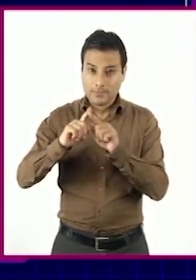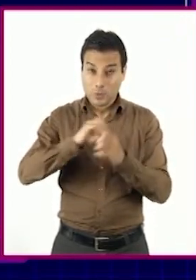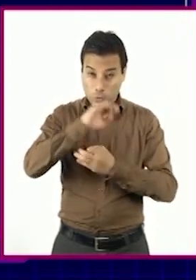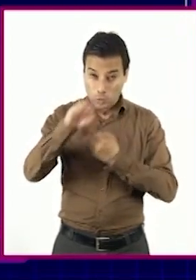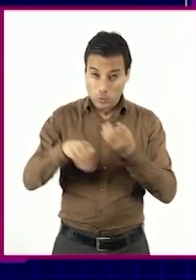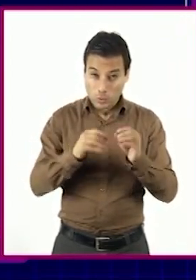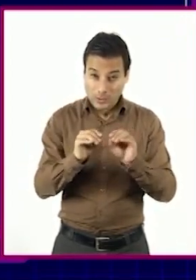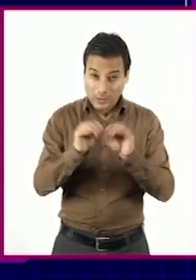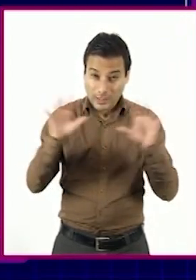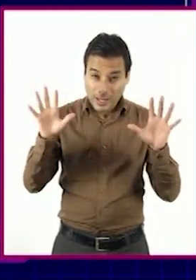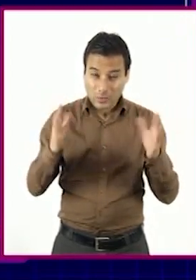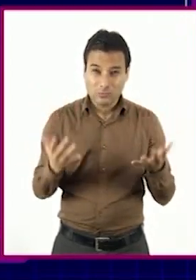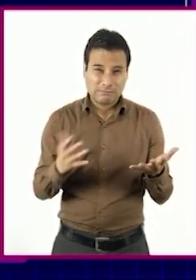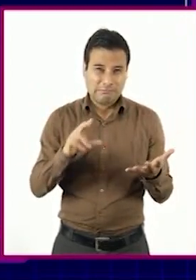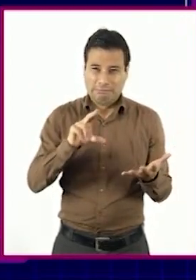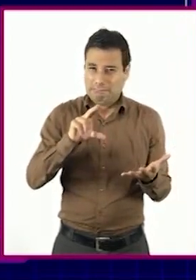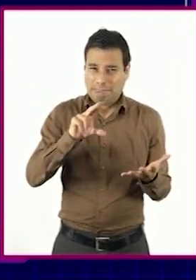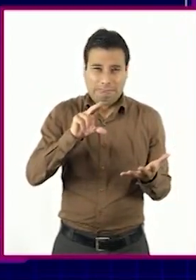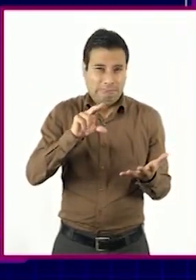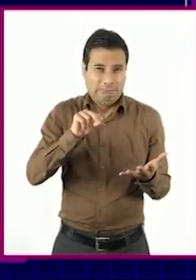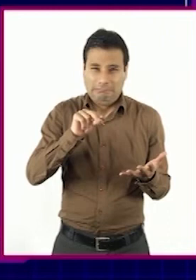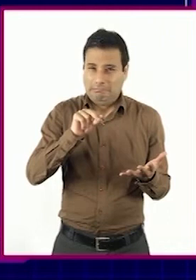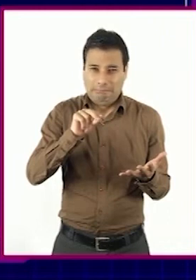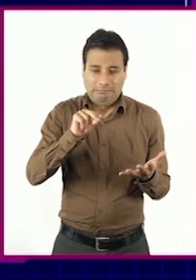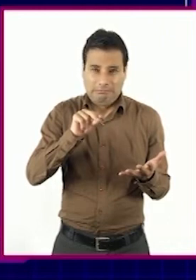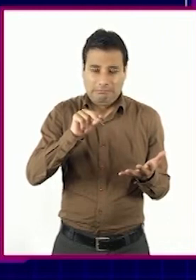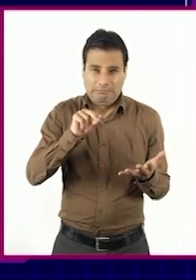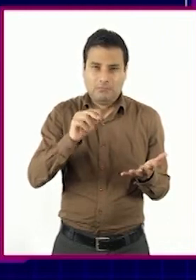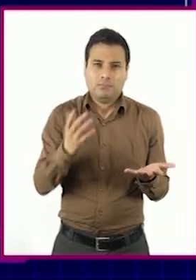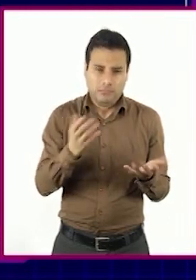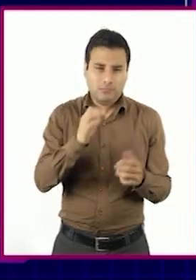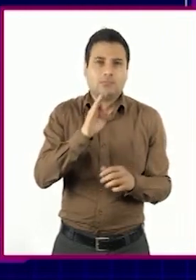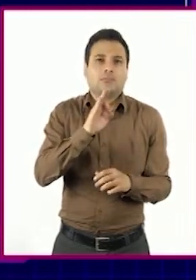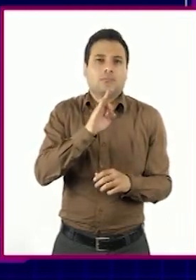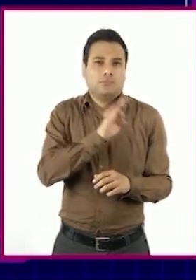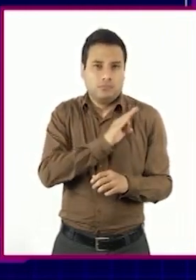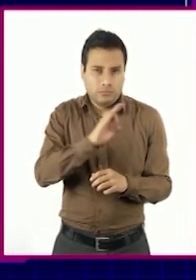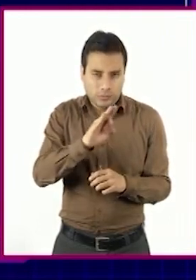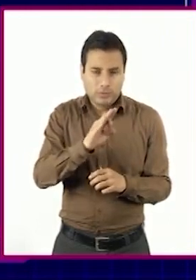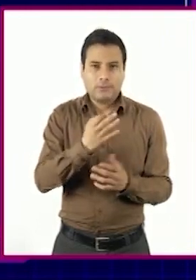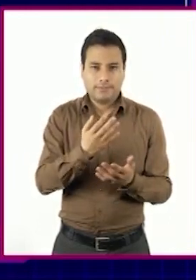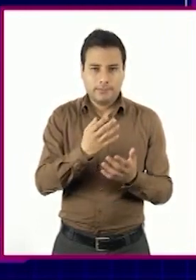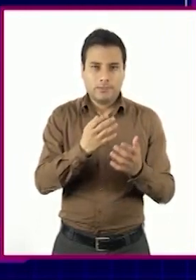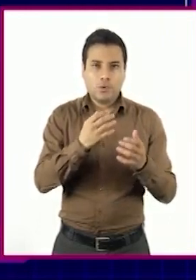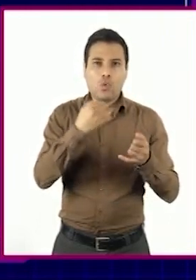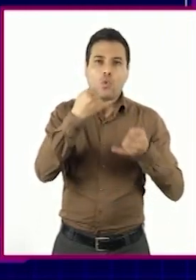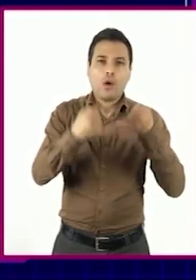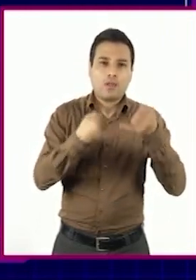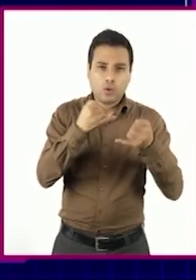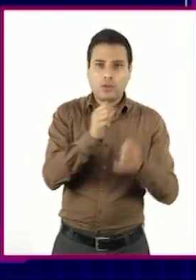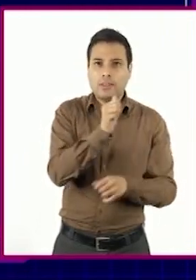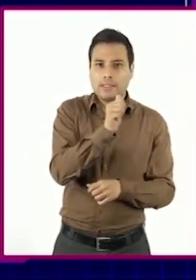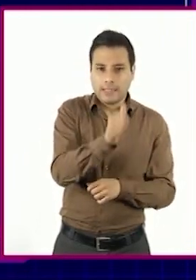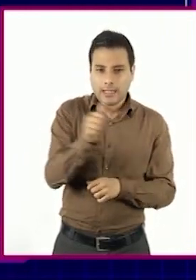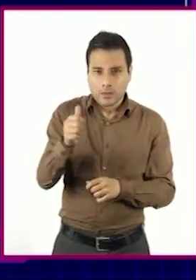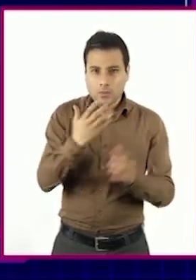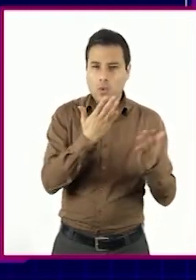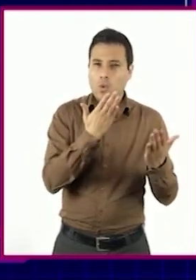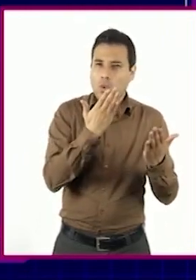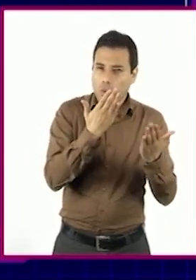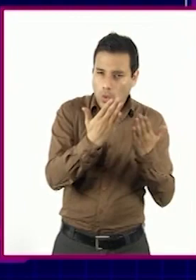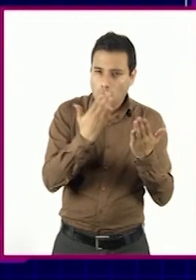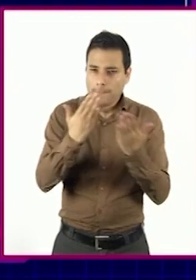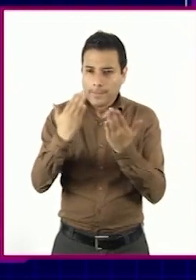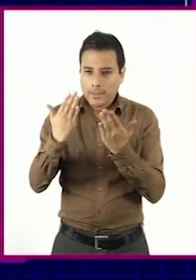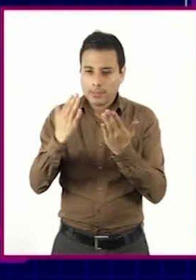claro. Esta permite tener una comparativa de cada jugador, pero aún no es suficiente para dar una